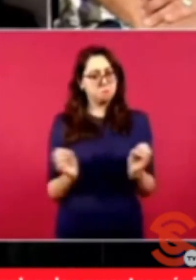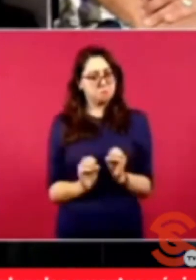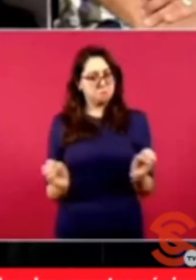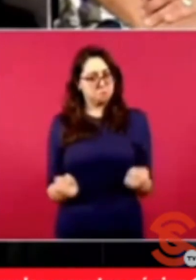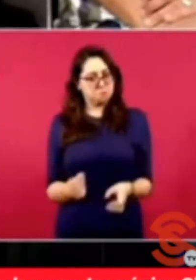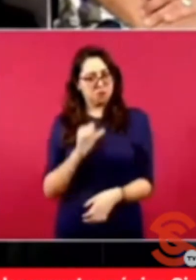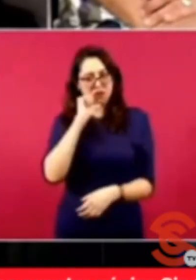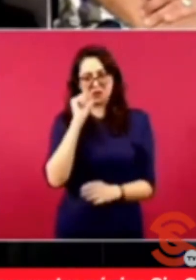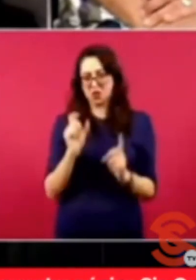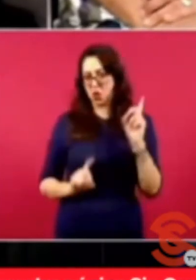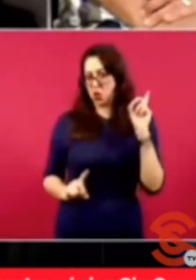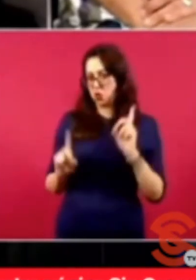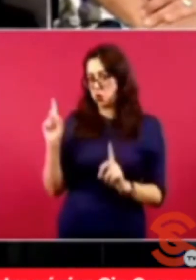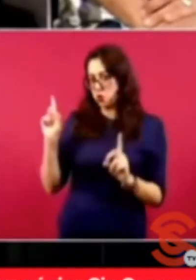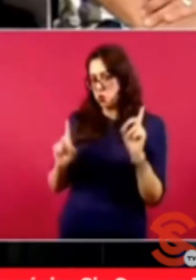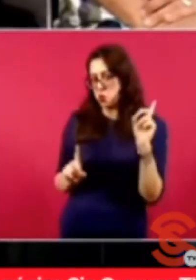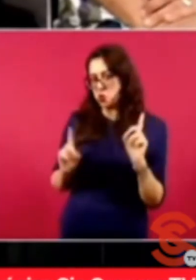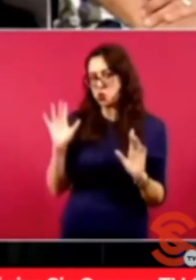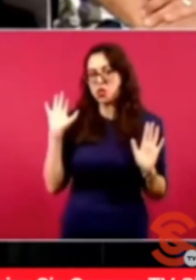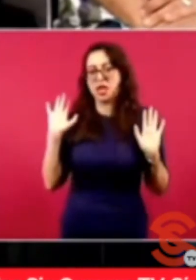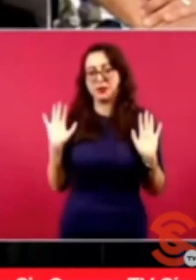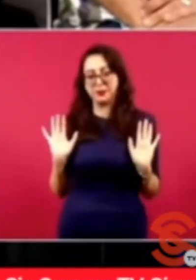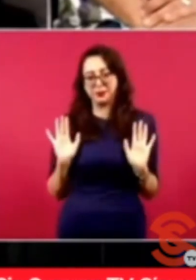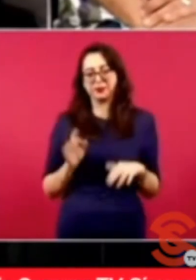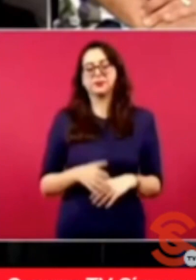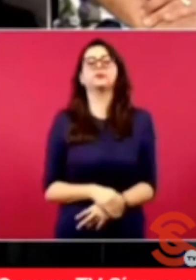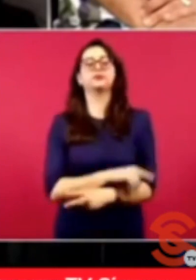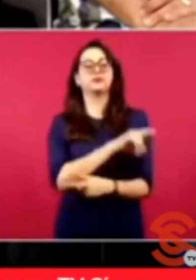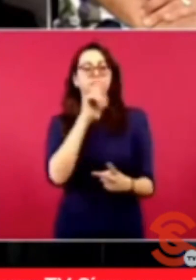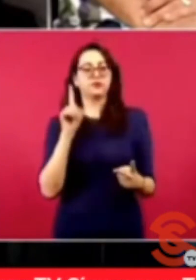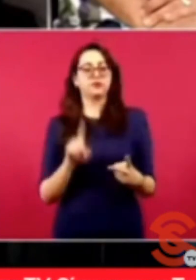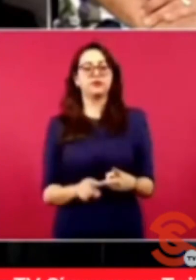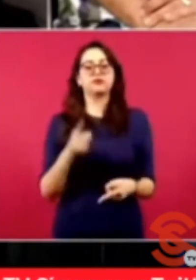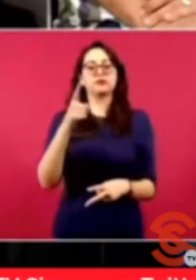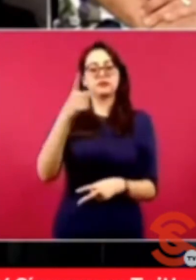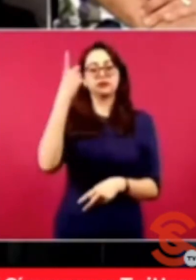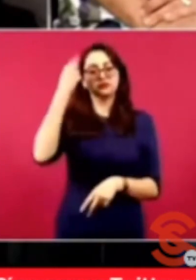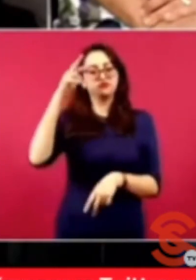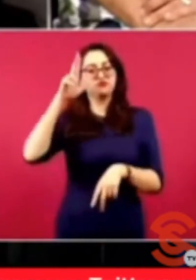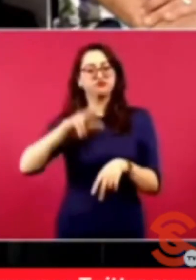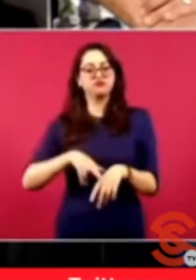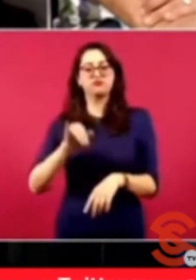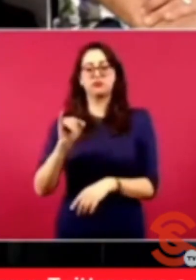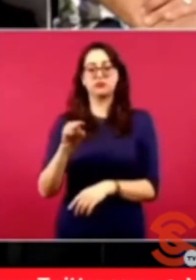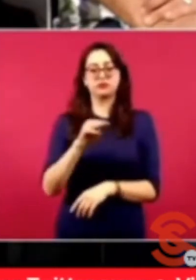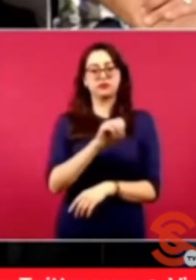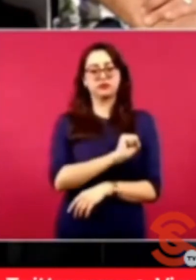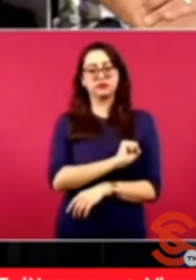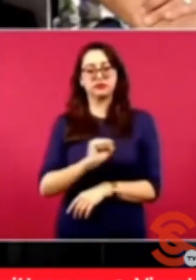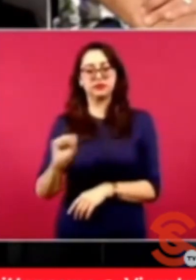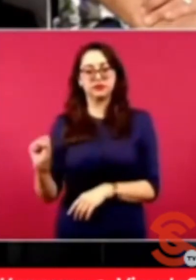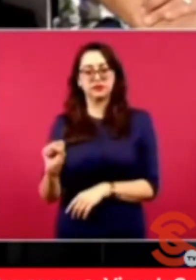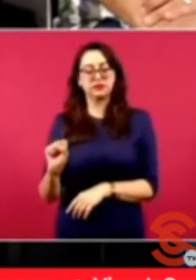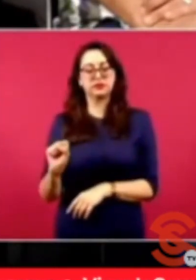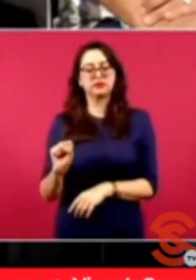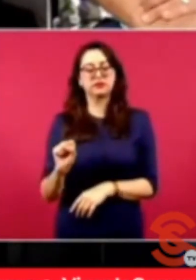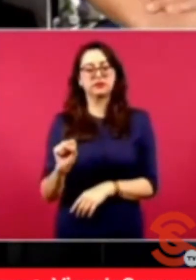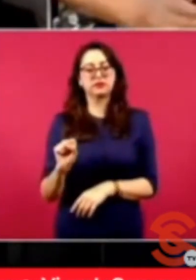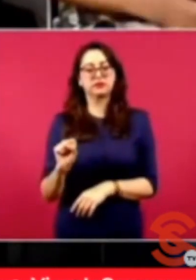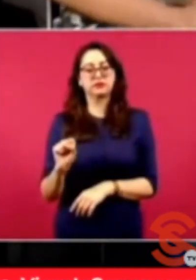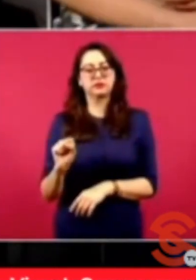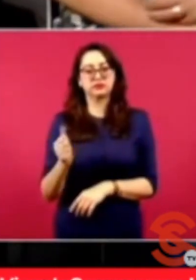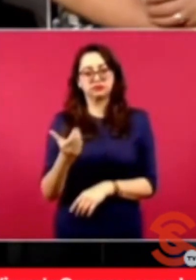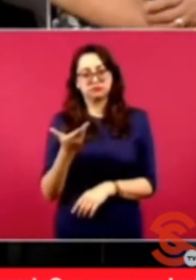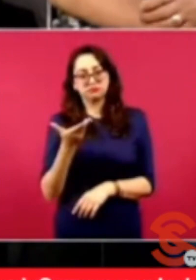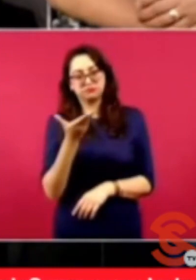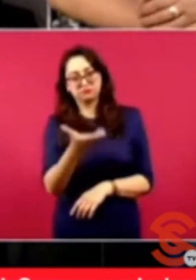sin cubrebocas ahí en la conferencia de prensa mañanera. Insisto, me llama mucho la atención, ¿no? A ver si ahorita